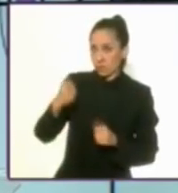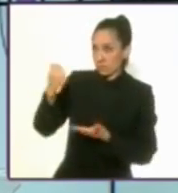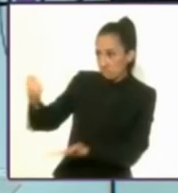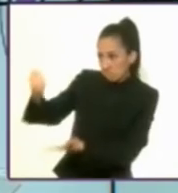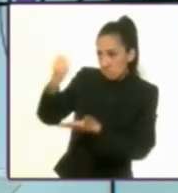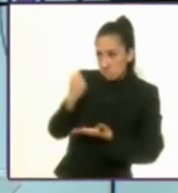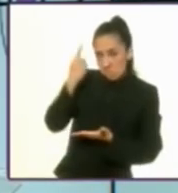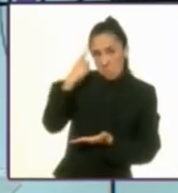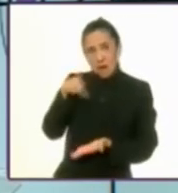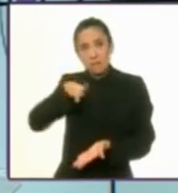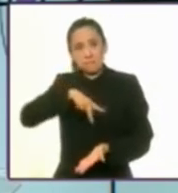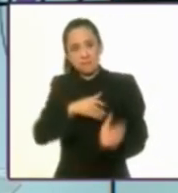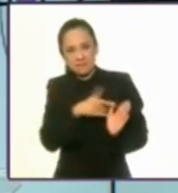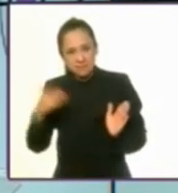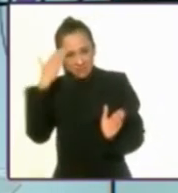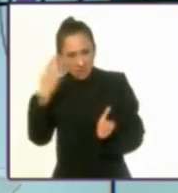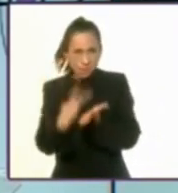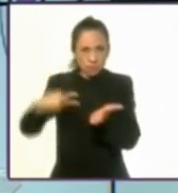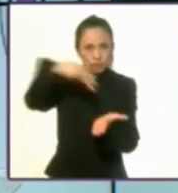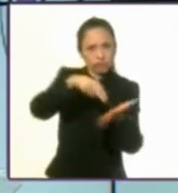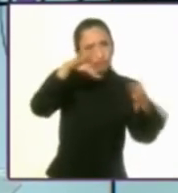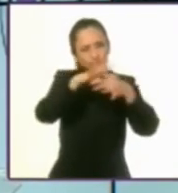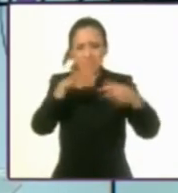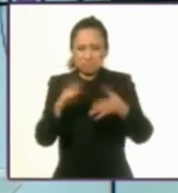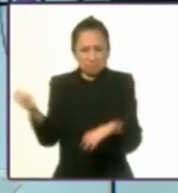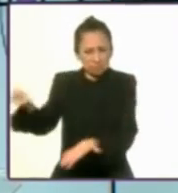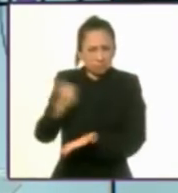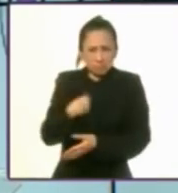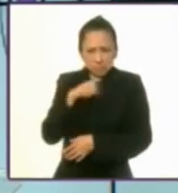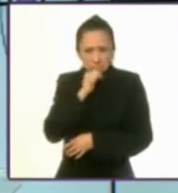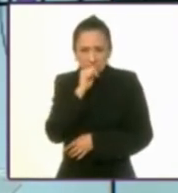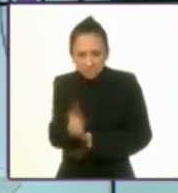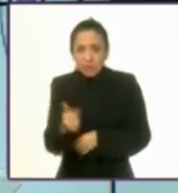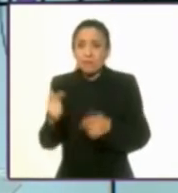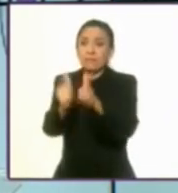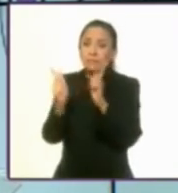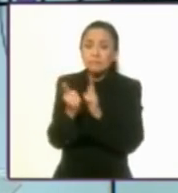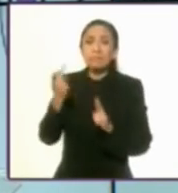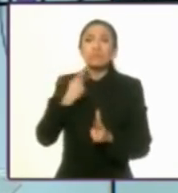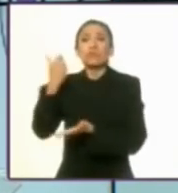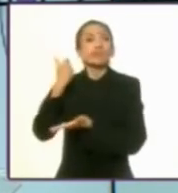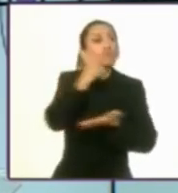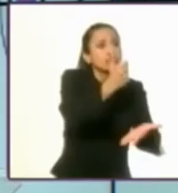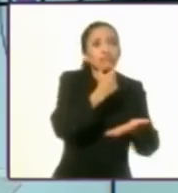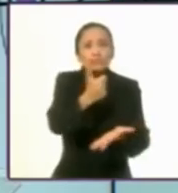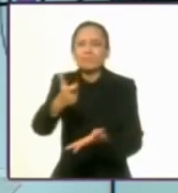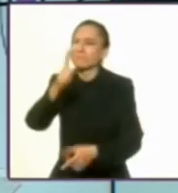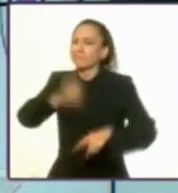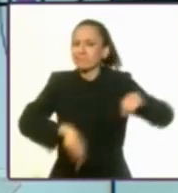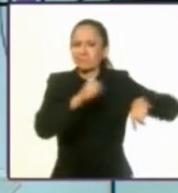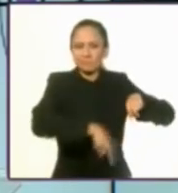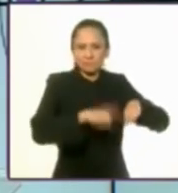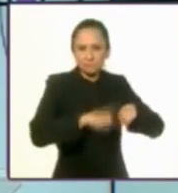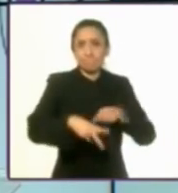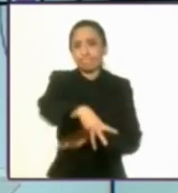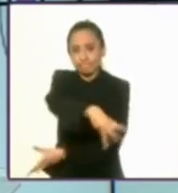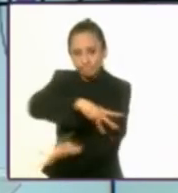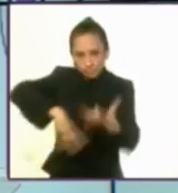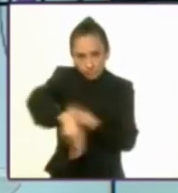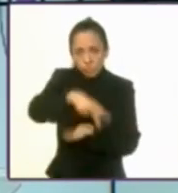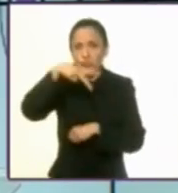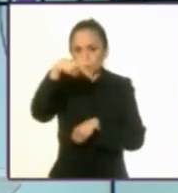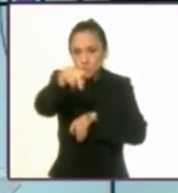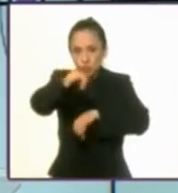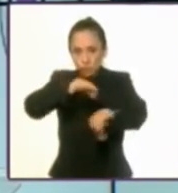hacer campañas es necesario quitarle el presupuesto a los partidos para beneficio de tu trabajo y de tu